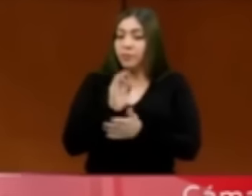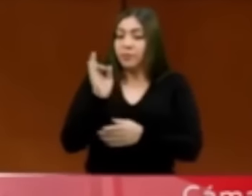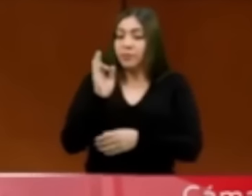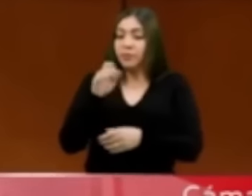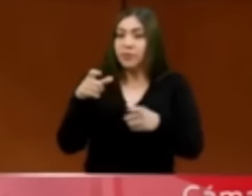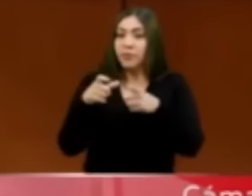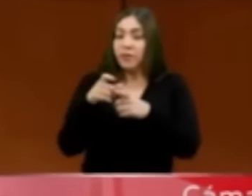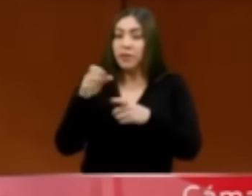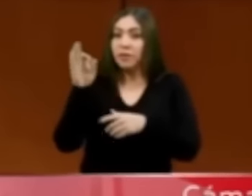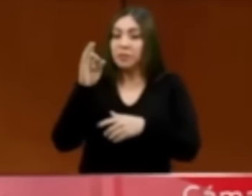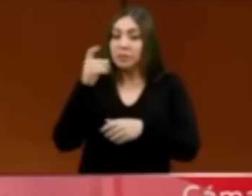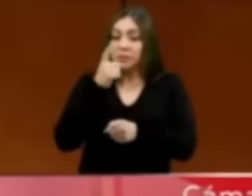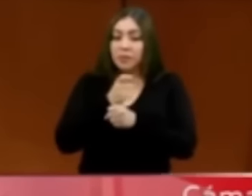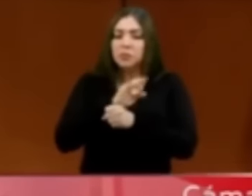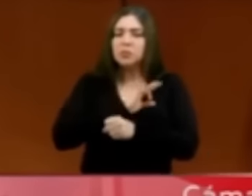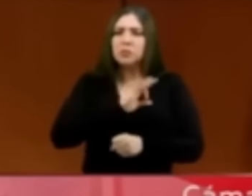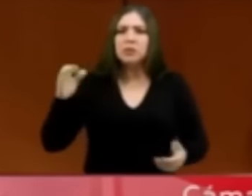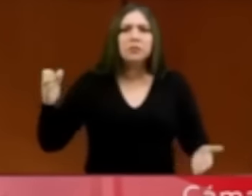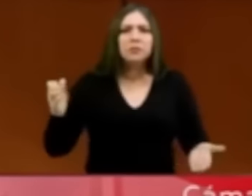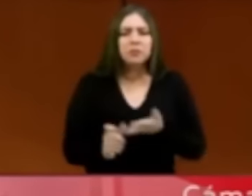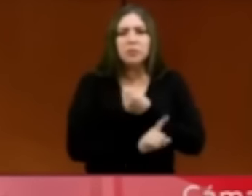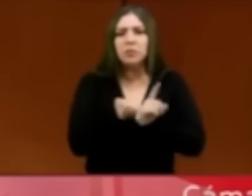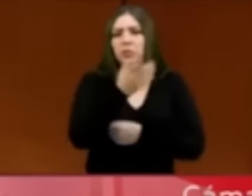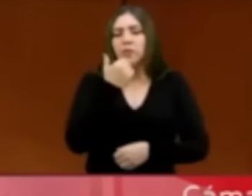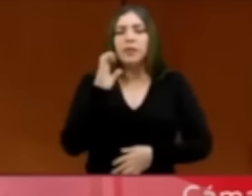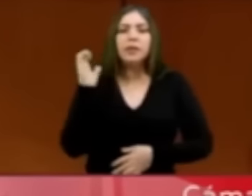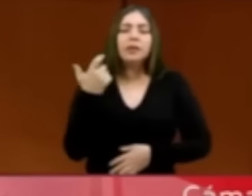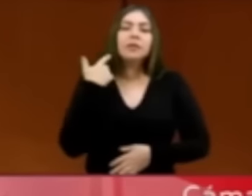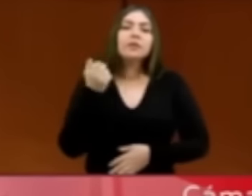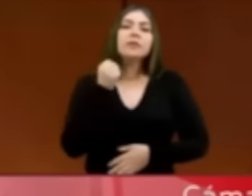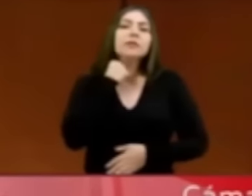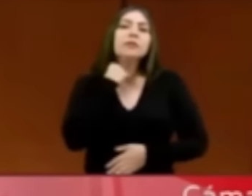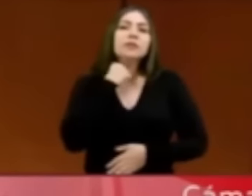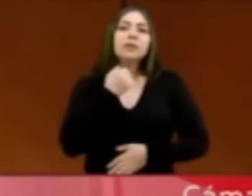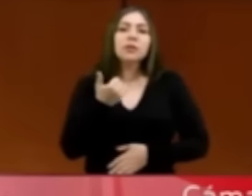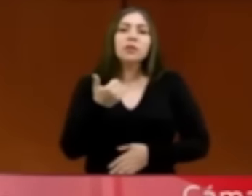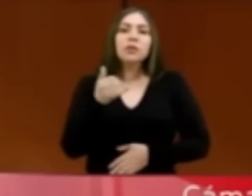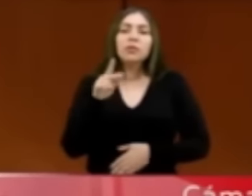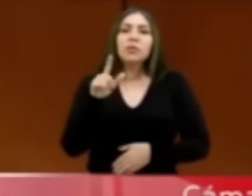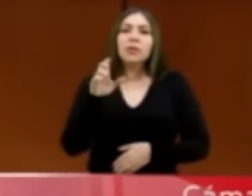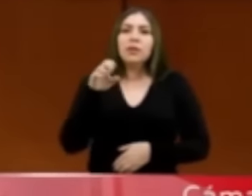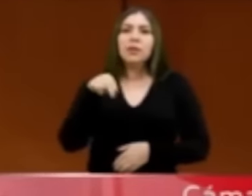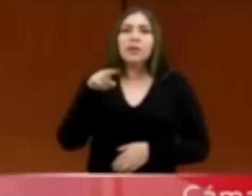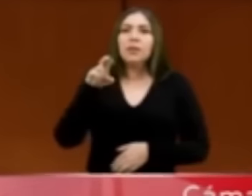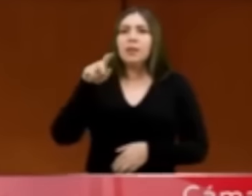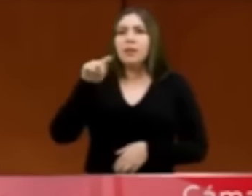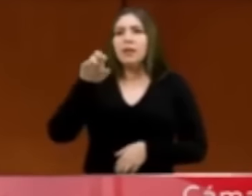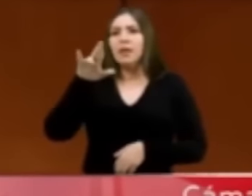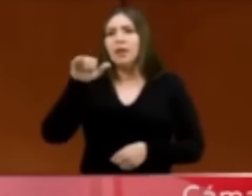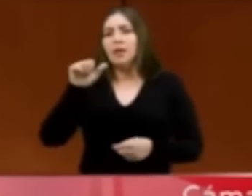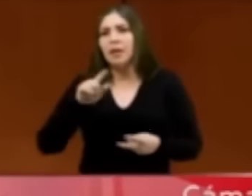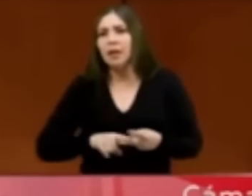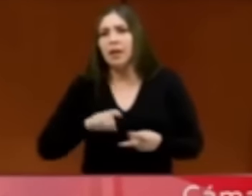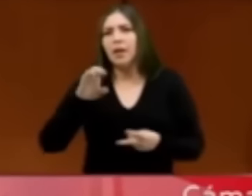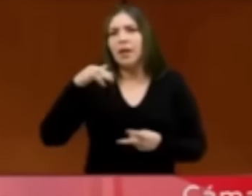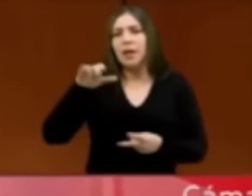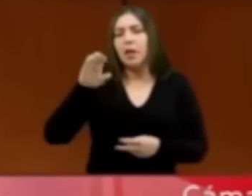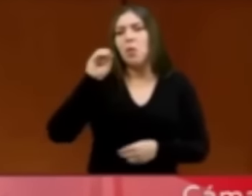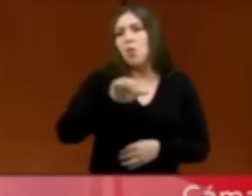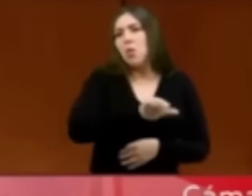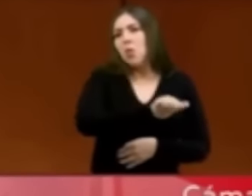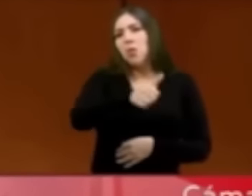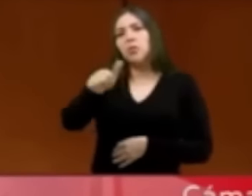ganar sin ningún problema el exsenador de la República, Julen Rementería, Enrique Cambranis o cualquier otro